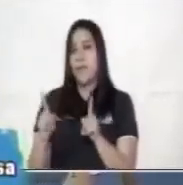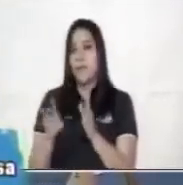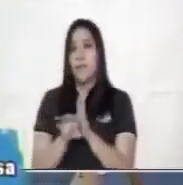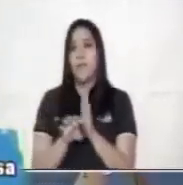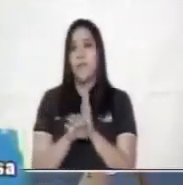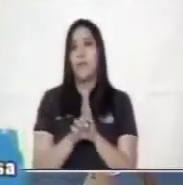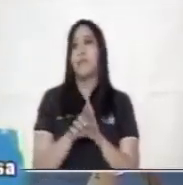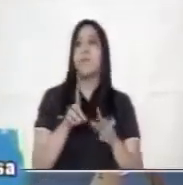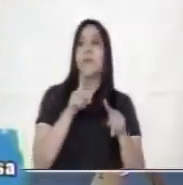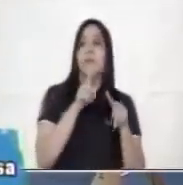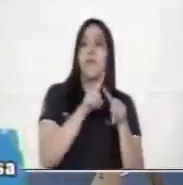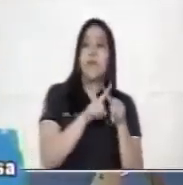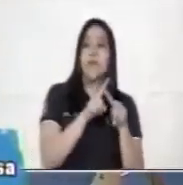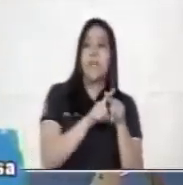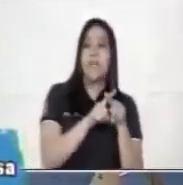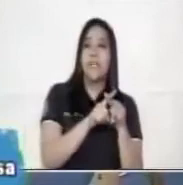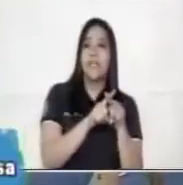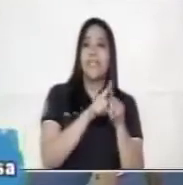es menos 4,